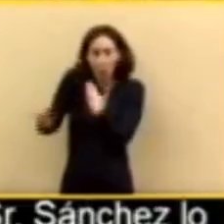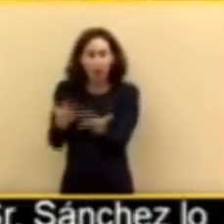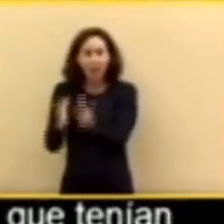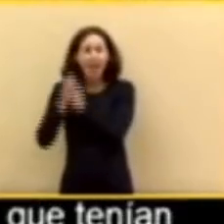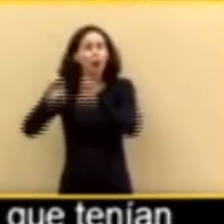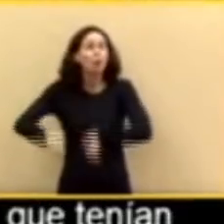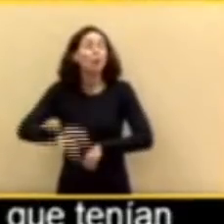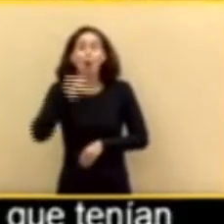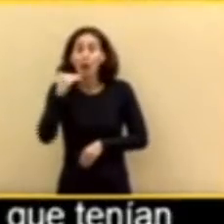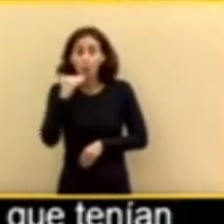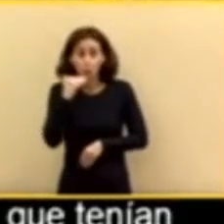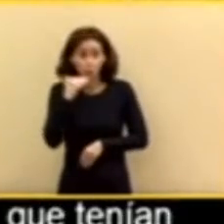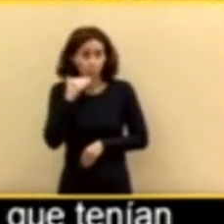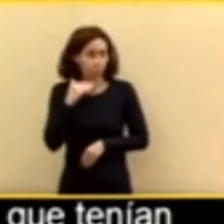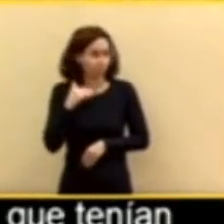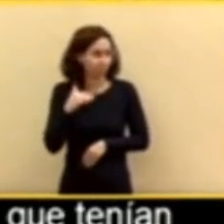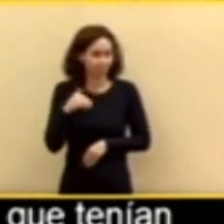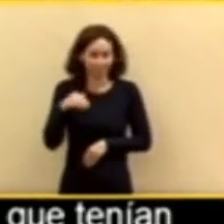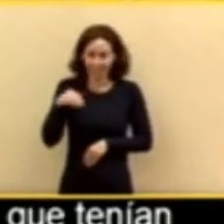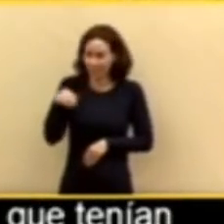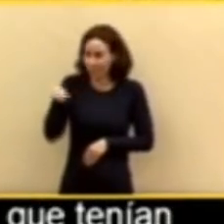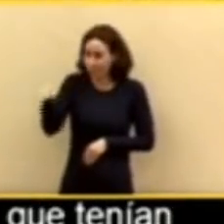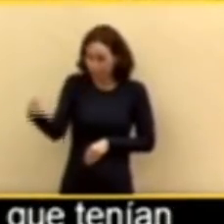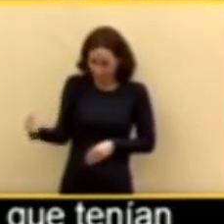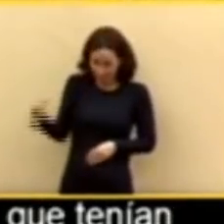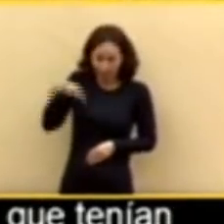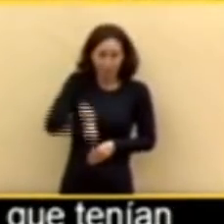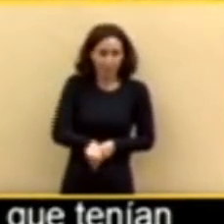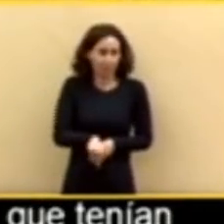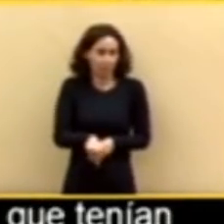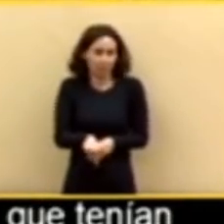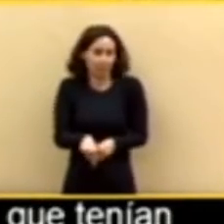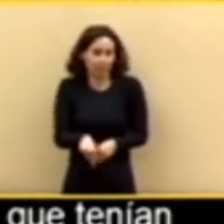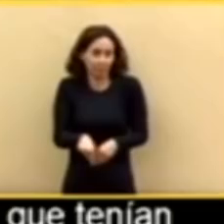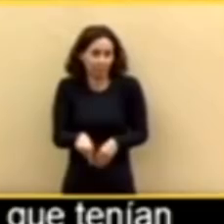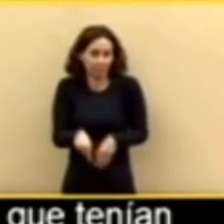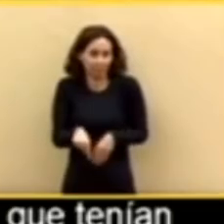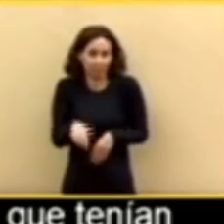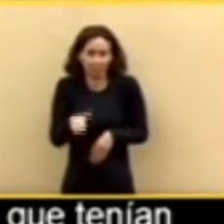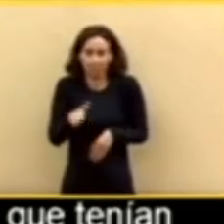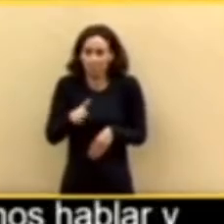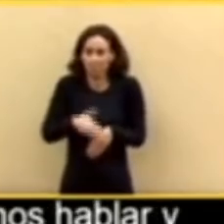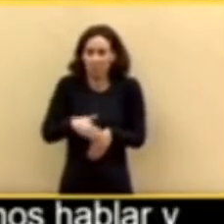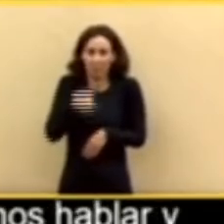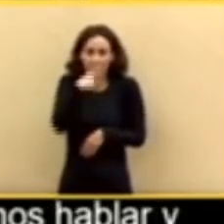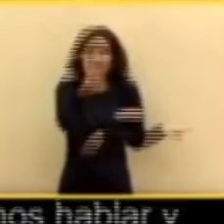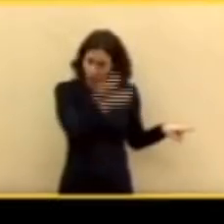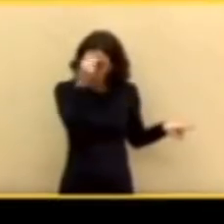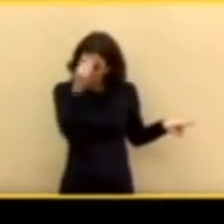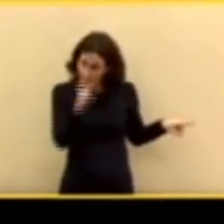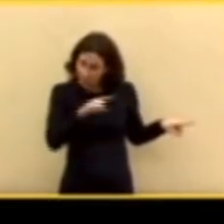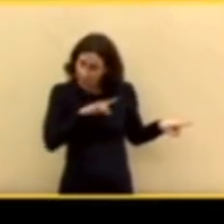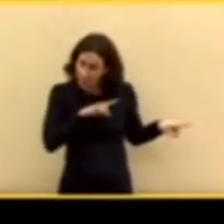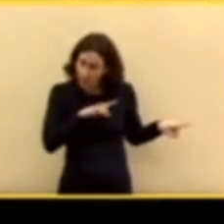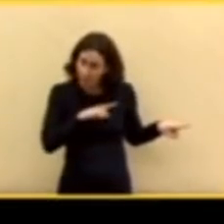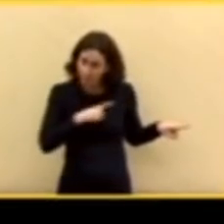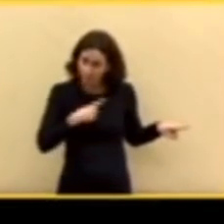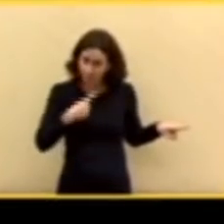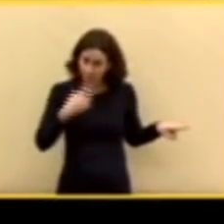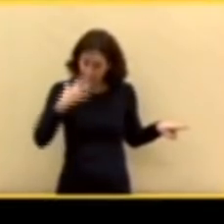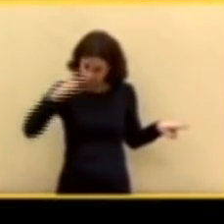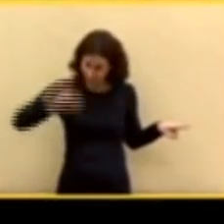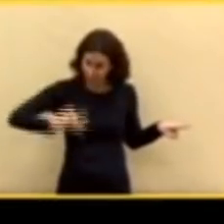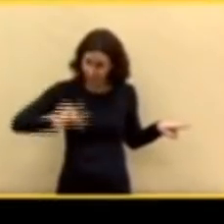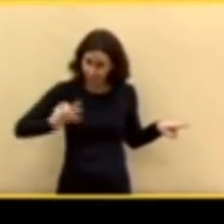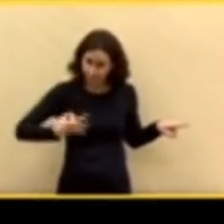años se ha conseguido desbancar al Partido Socialista gracias a los diputados de Vox. O sea que esas afirmaciones de que